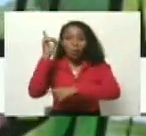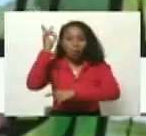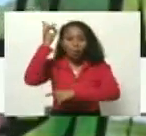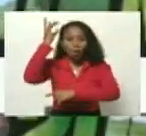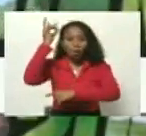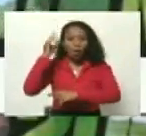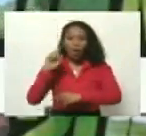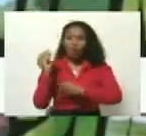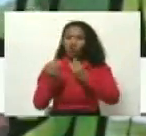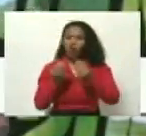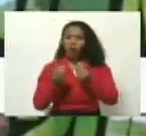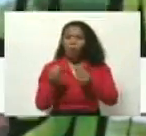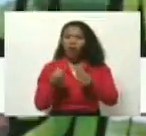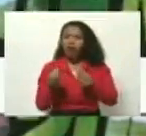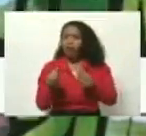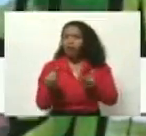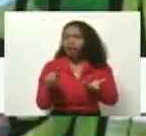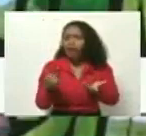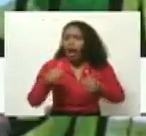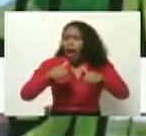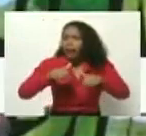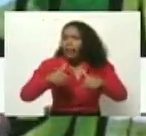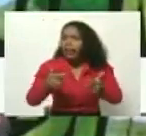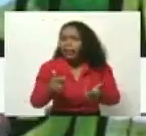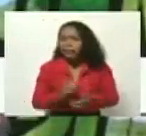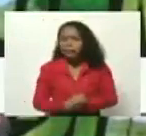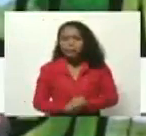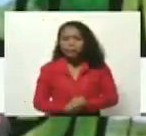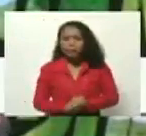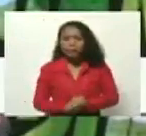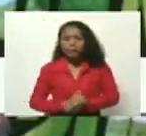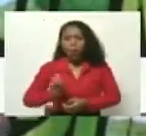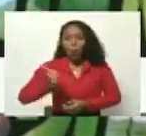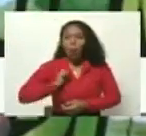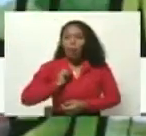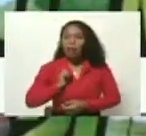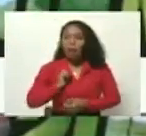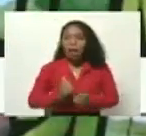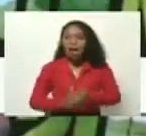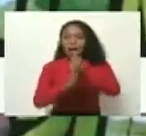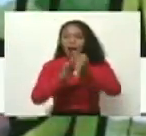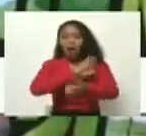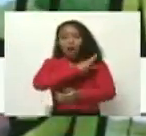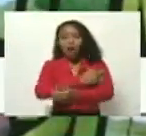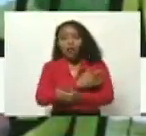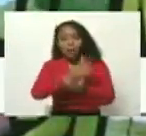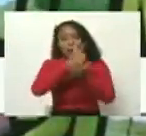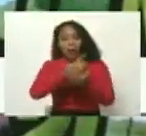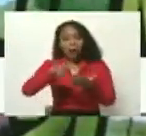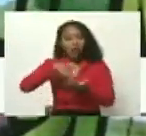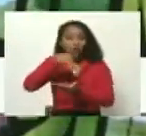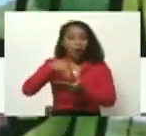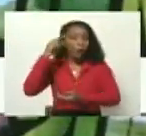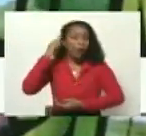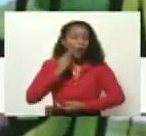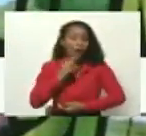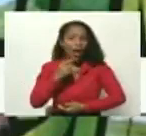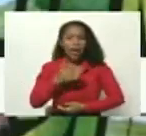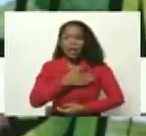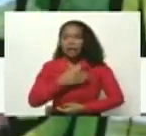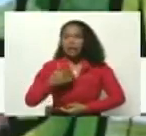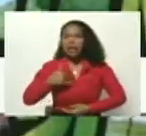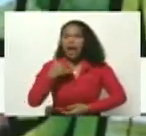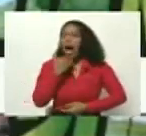Es como si aquí cualquiera de los líderes de la Fuerza Armada Nacional Bolivariana